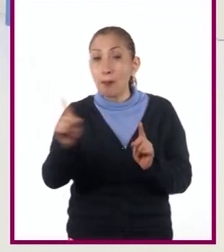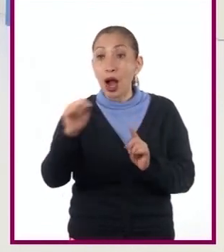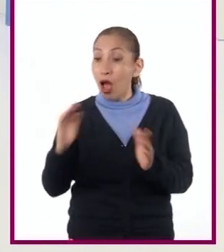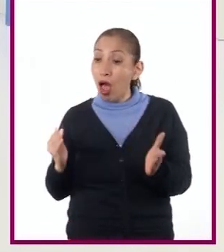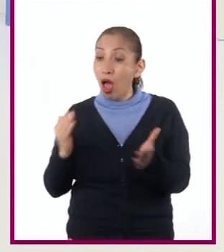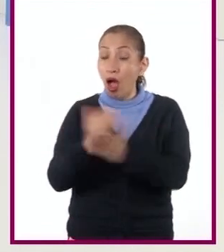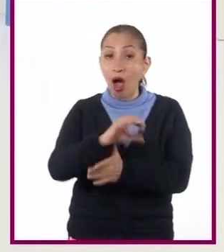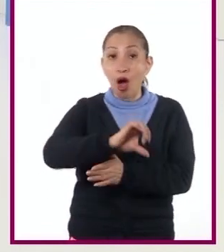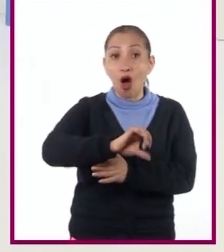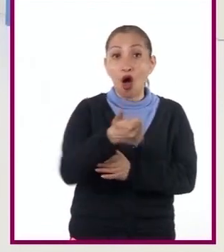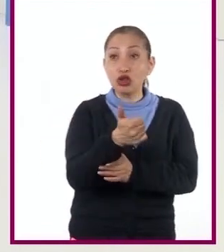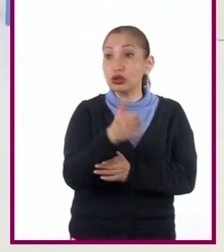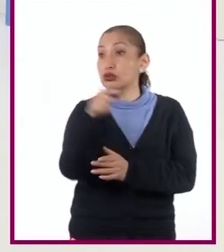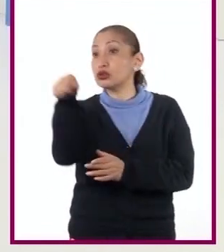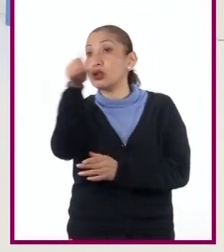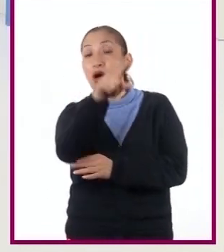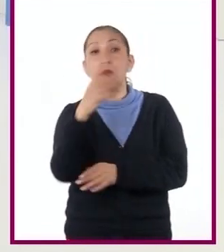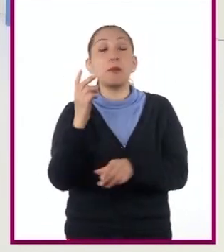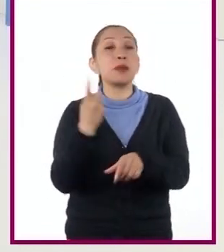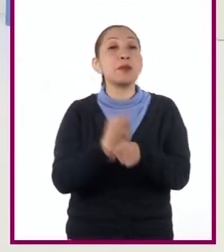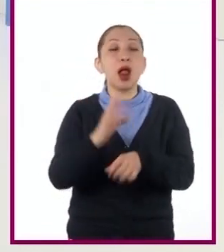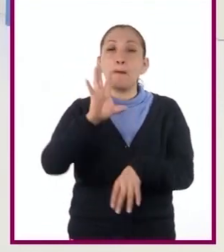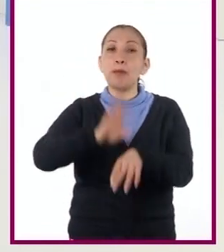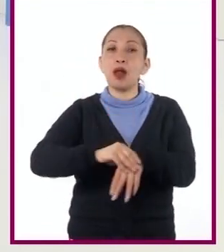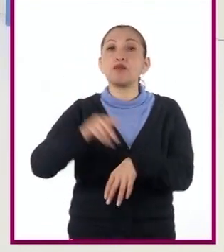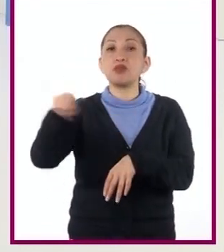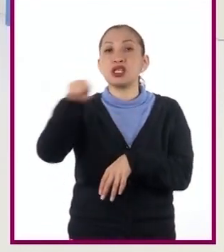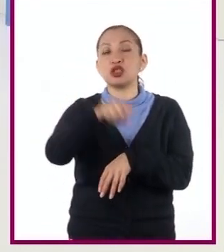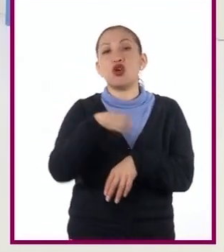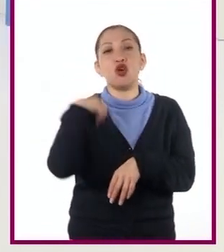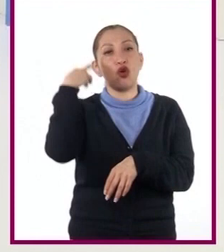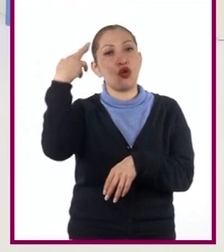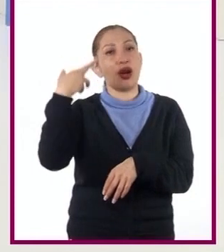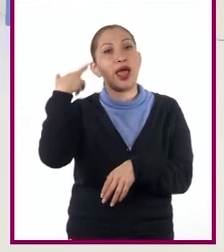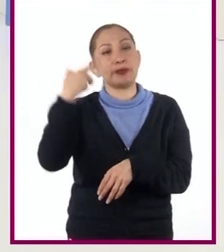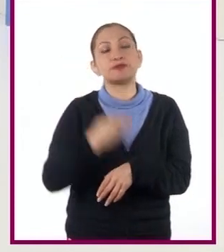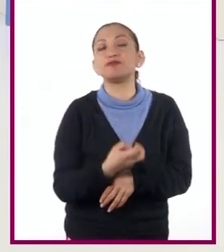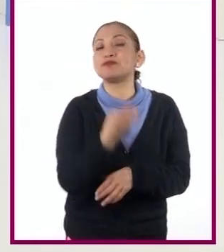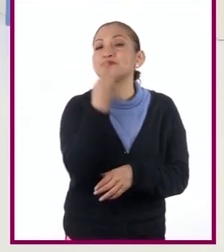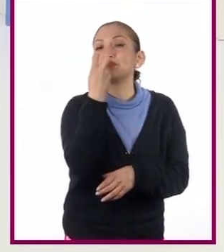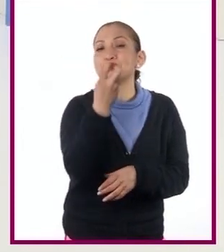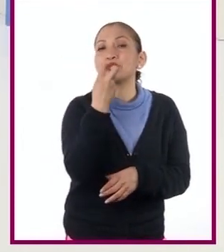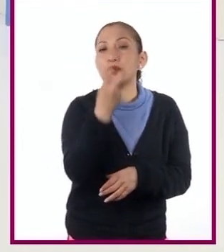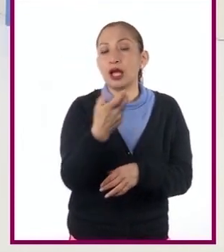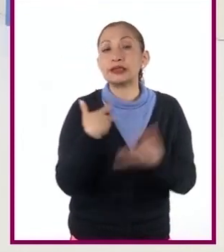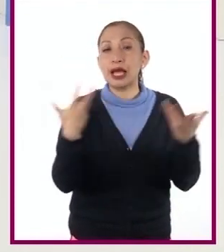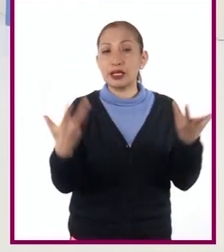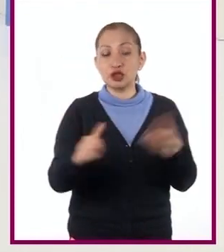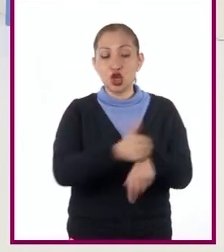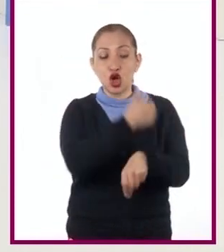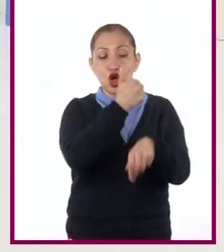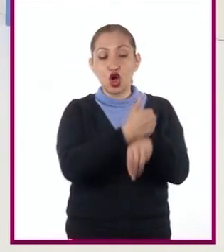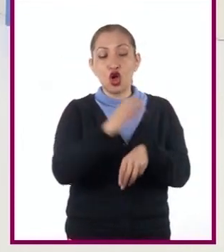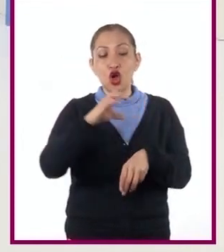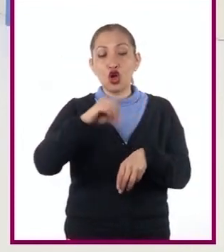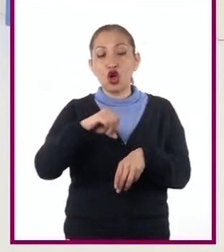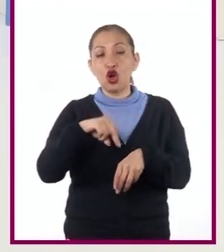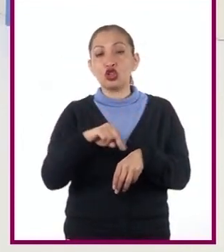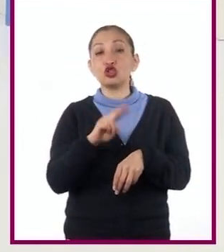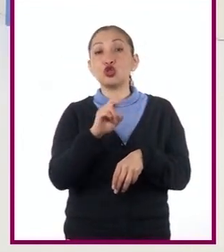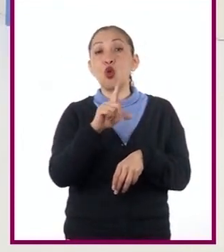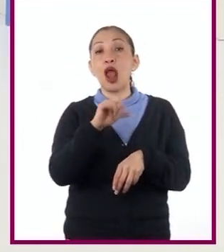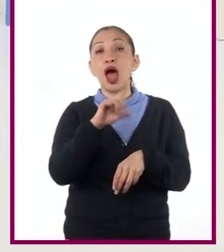entrara nada ni nadie sin el consentimiento de la metrópoli. Para tal efecto, se creó el Consulado